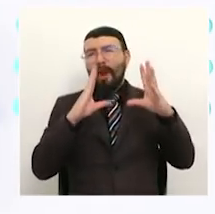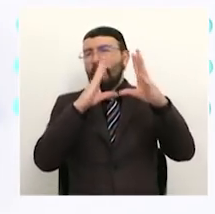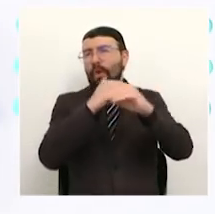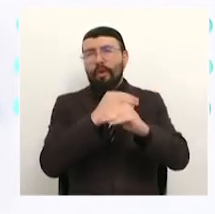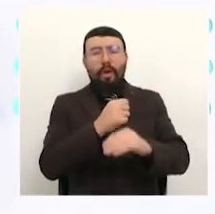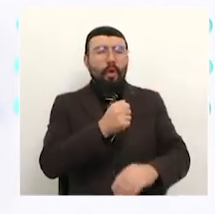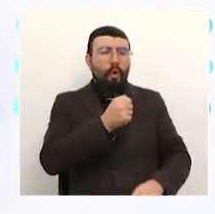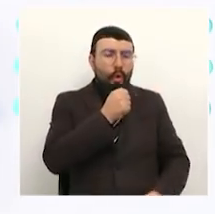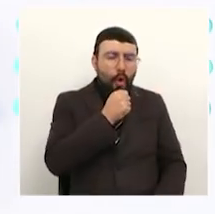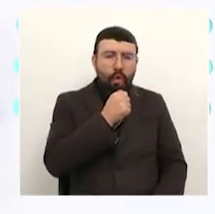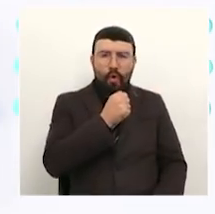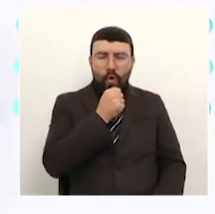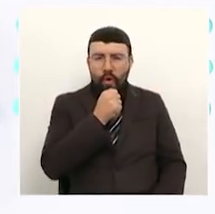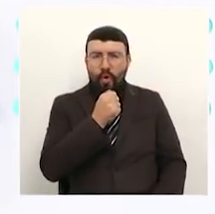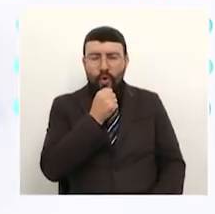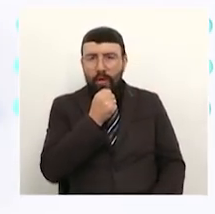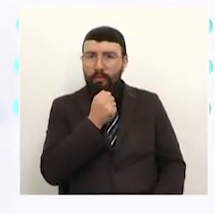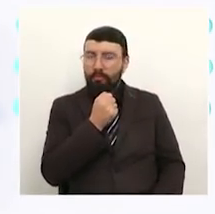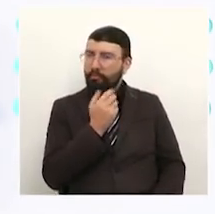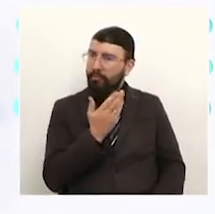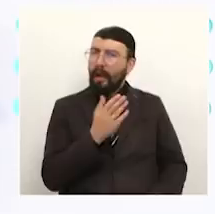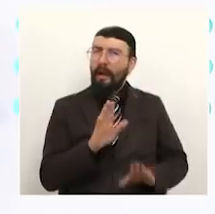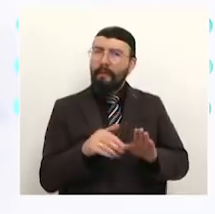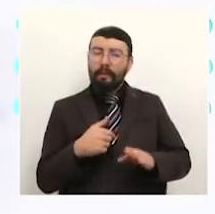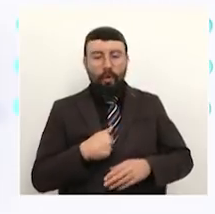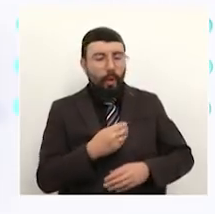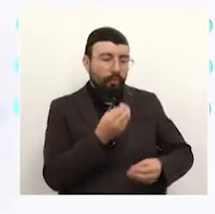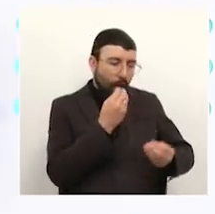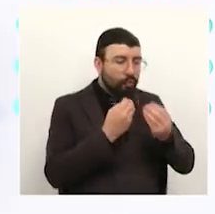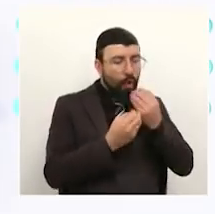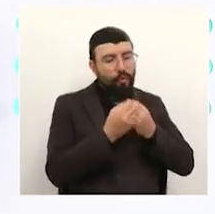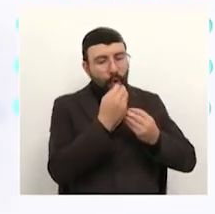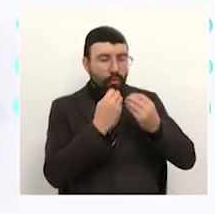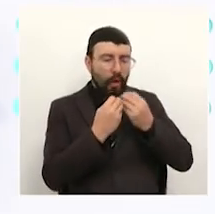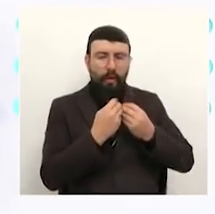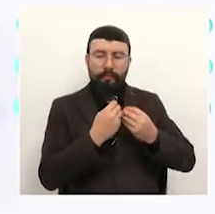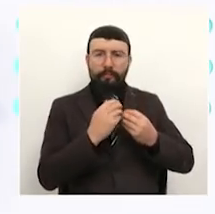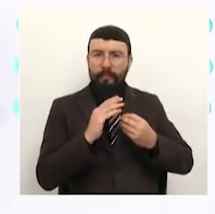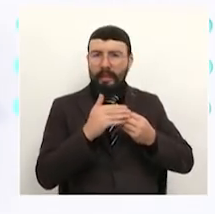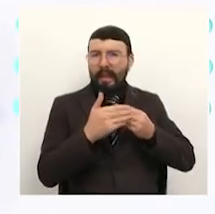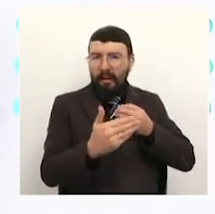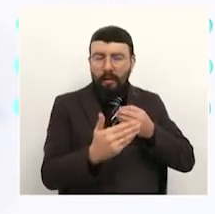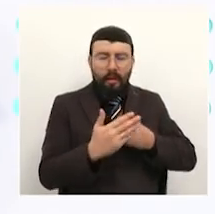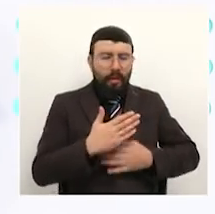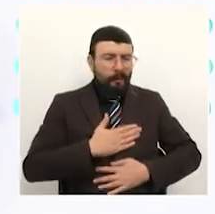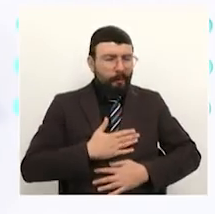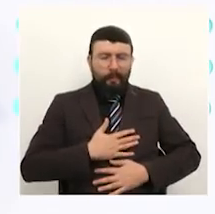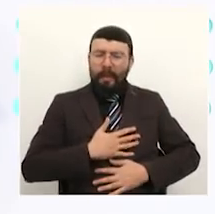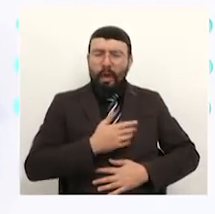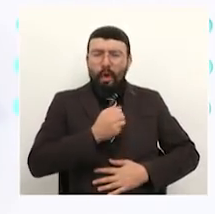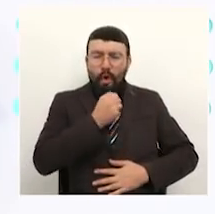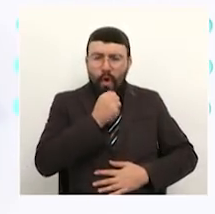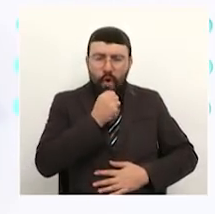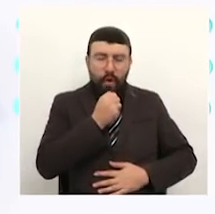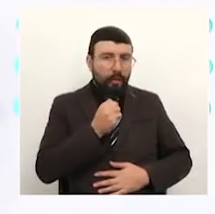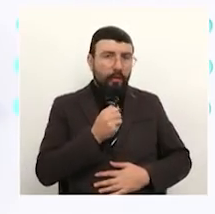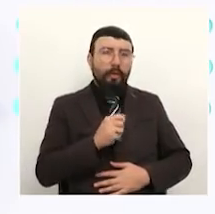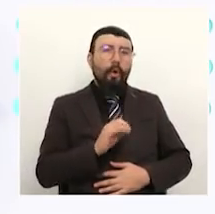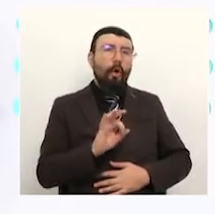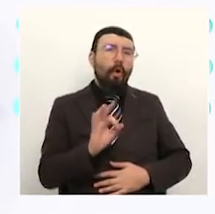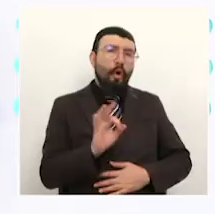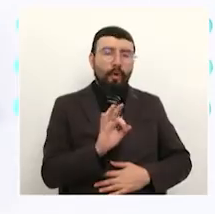que se da a veces después de los alimentos se da en ocasiones después de ello a ver a ver